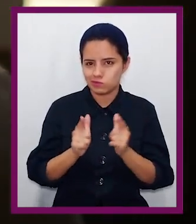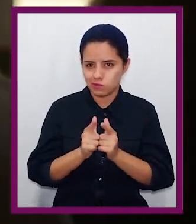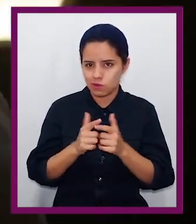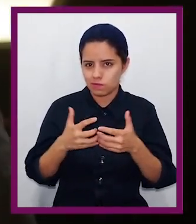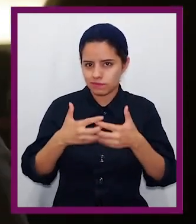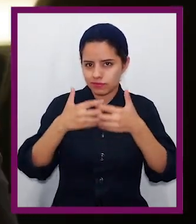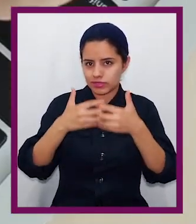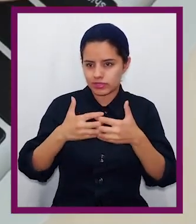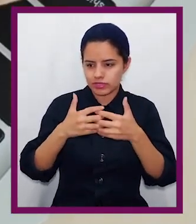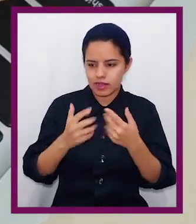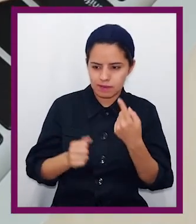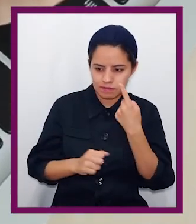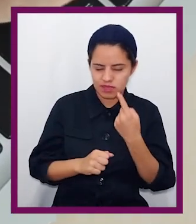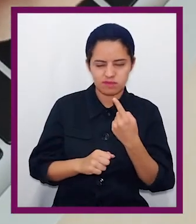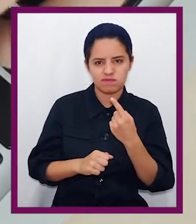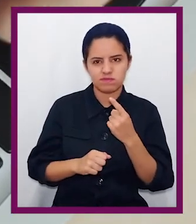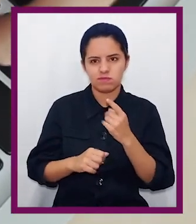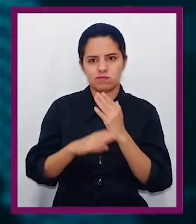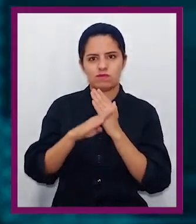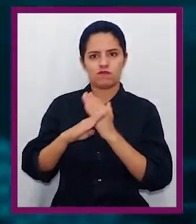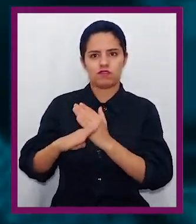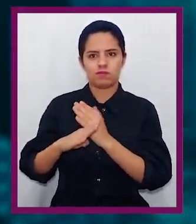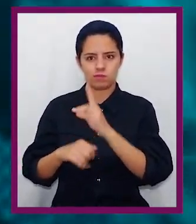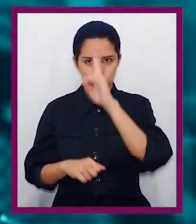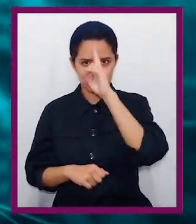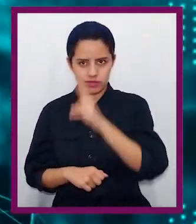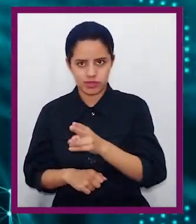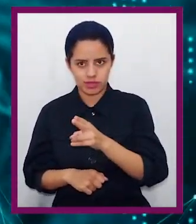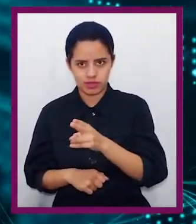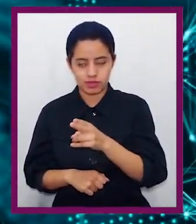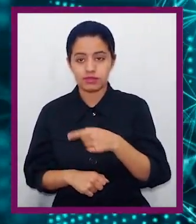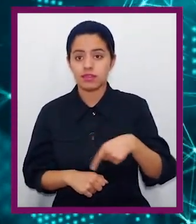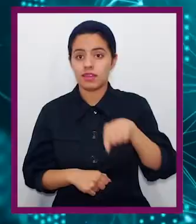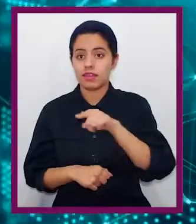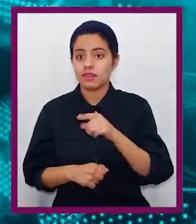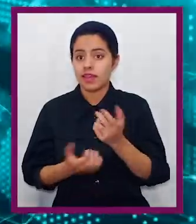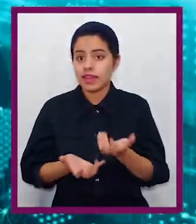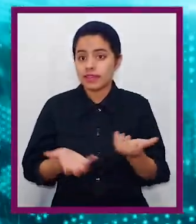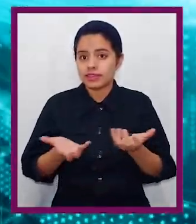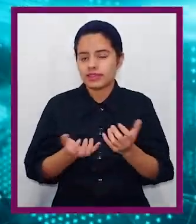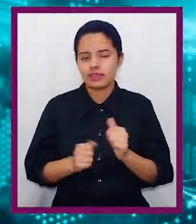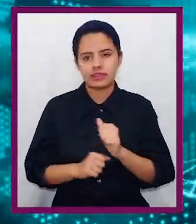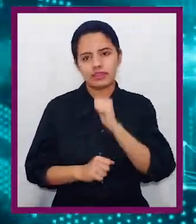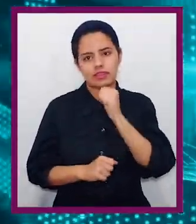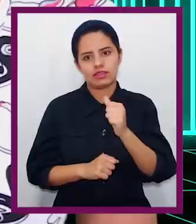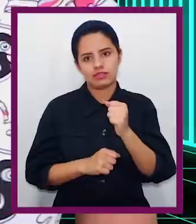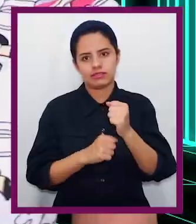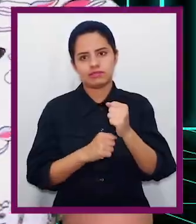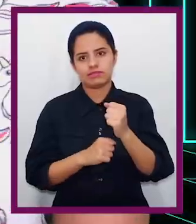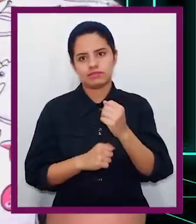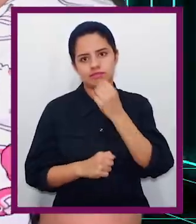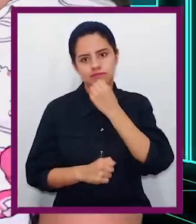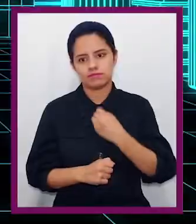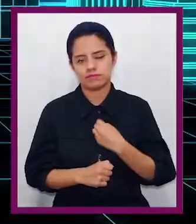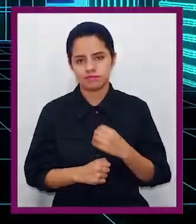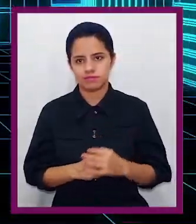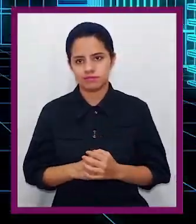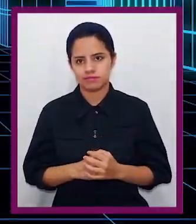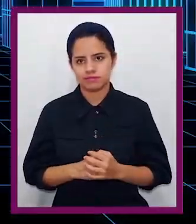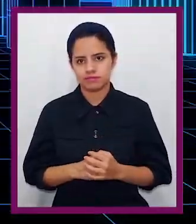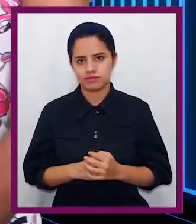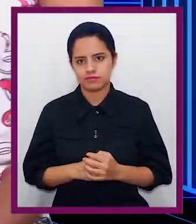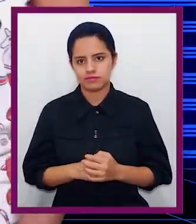corporativos generen candados para que se ralentice la información y no den paso a la acción social.